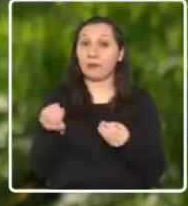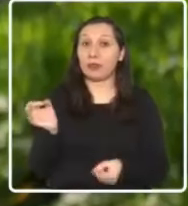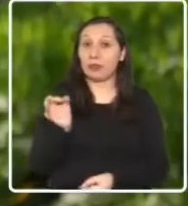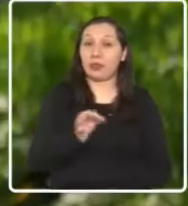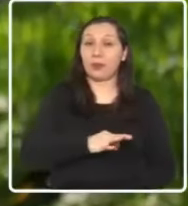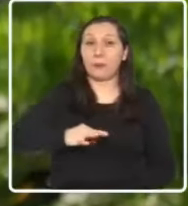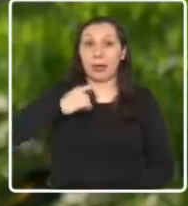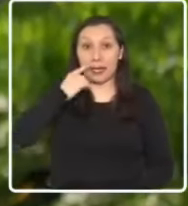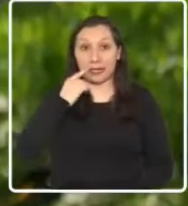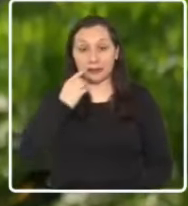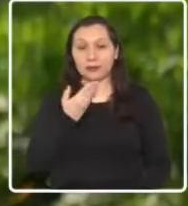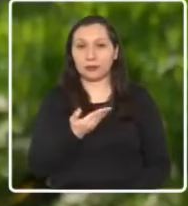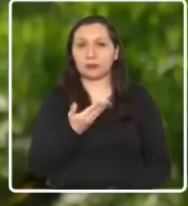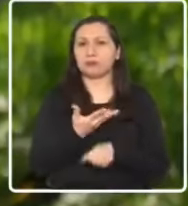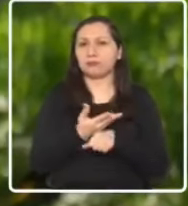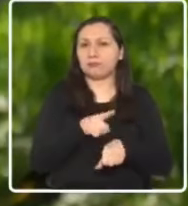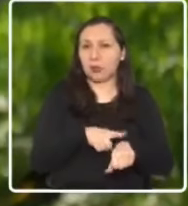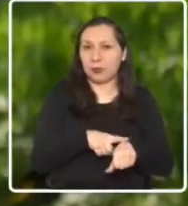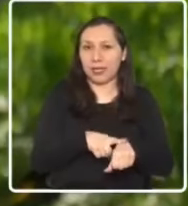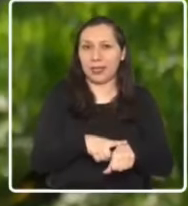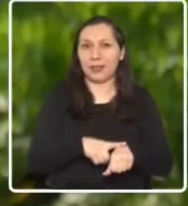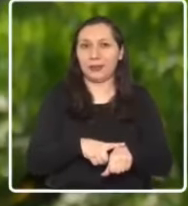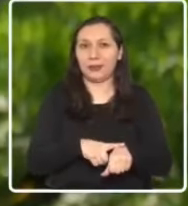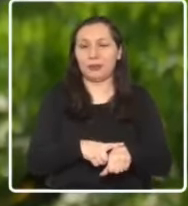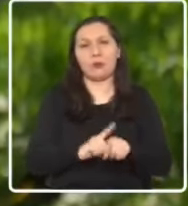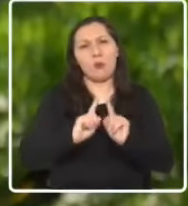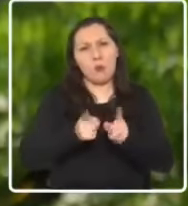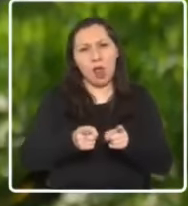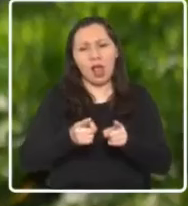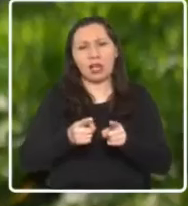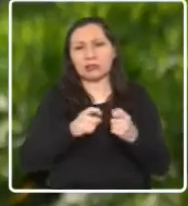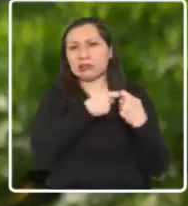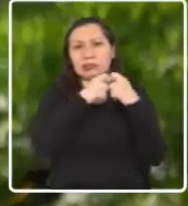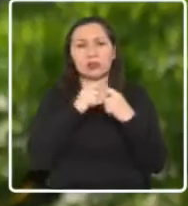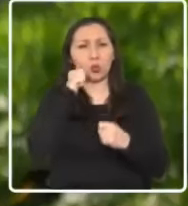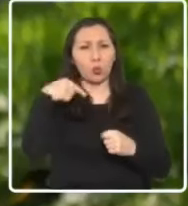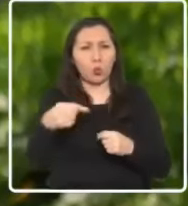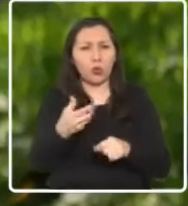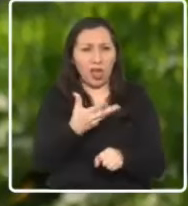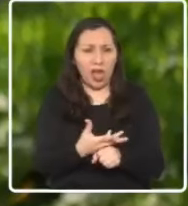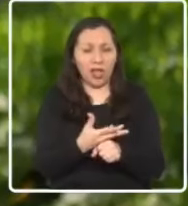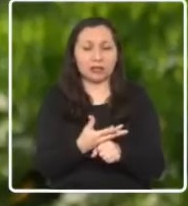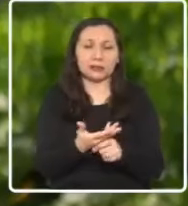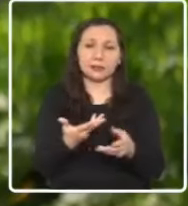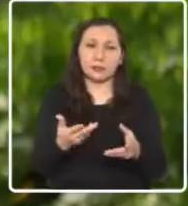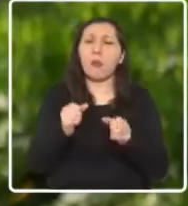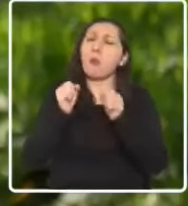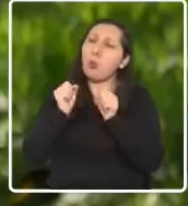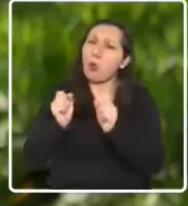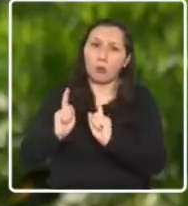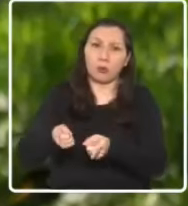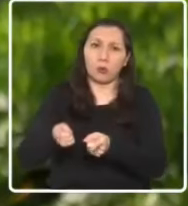el ministro, hay momentos en donde, pese a todas las disputas del día a día, es